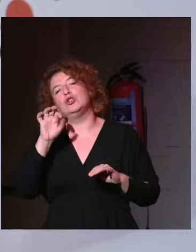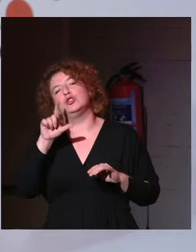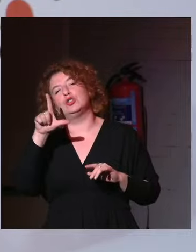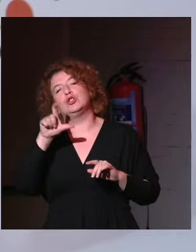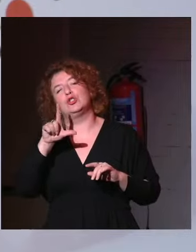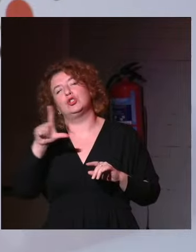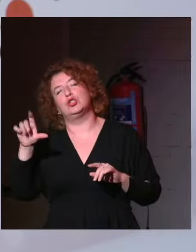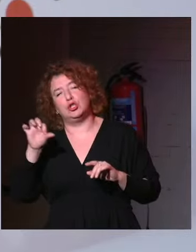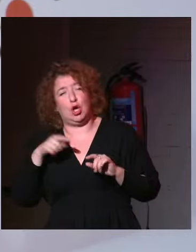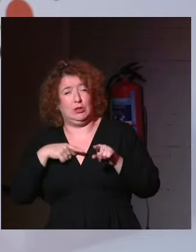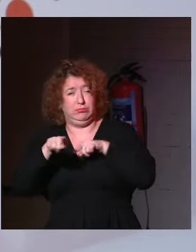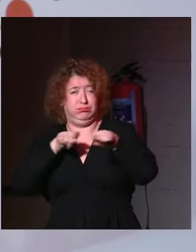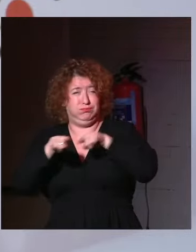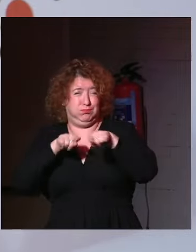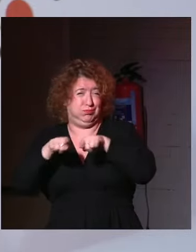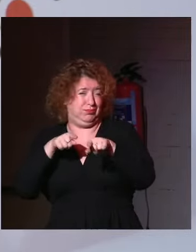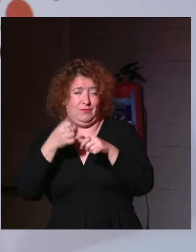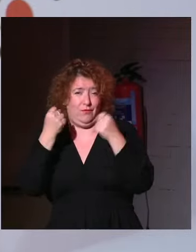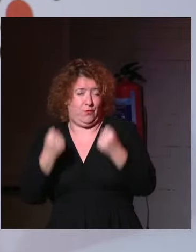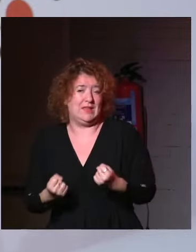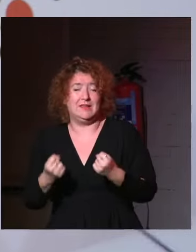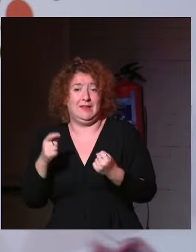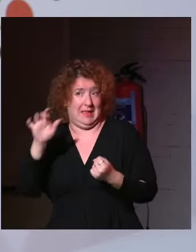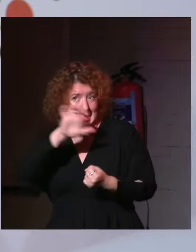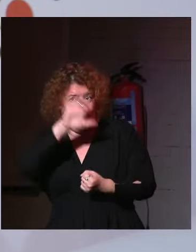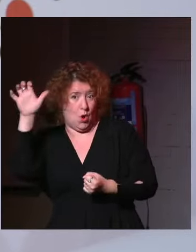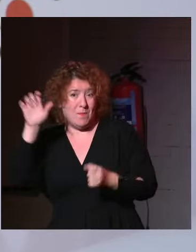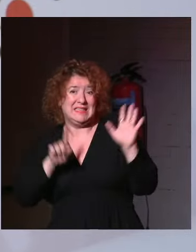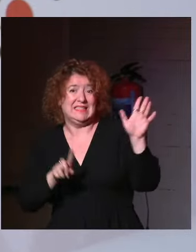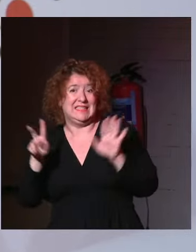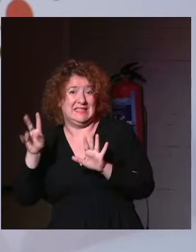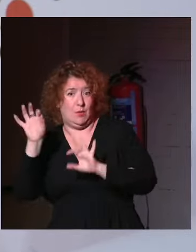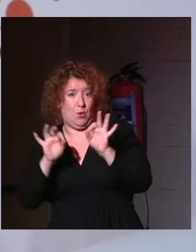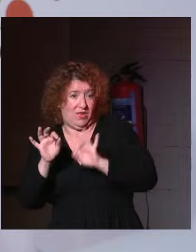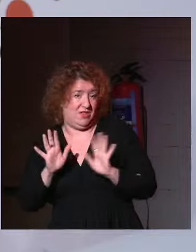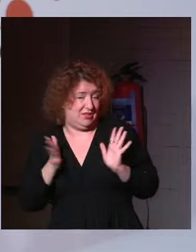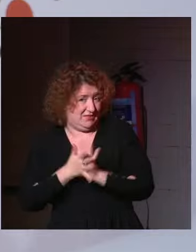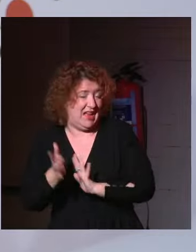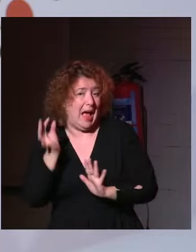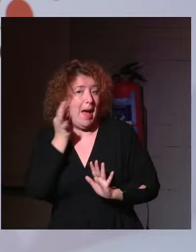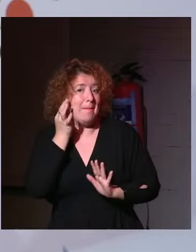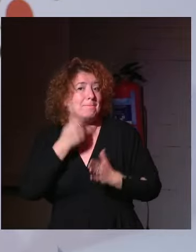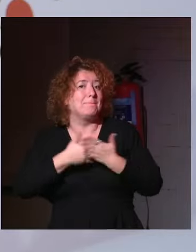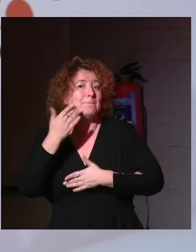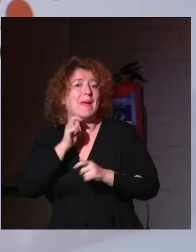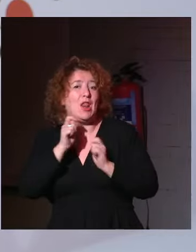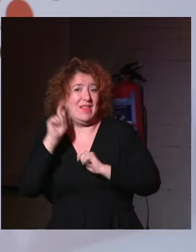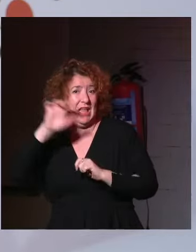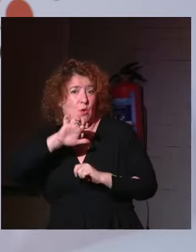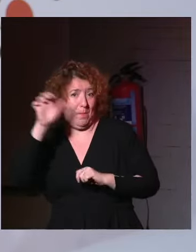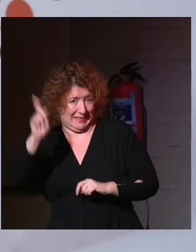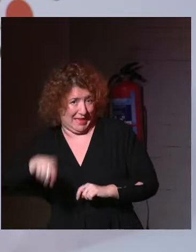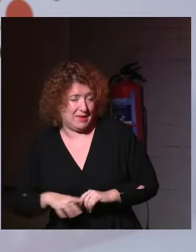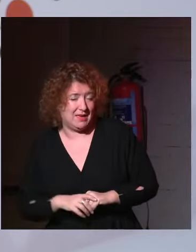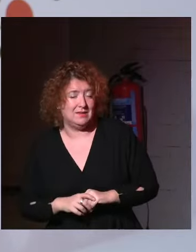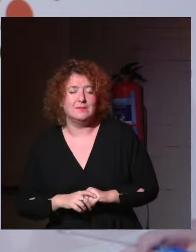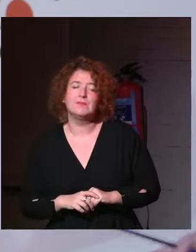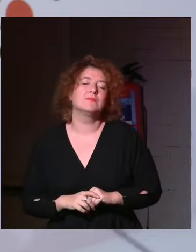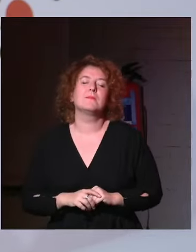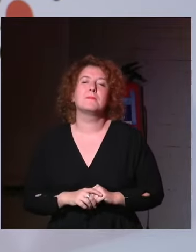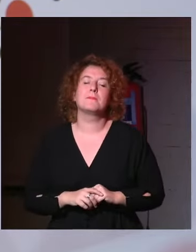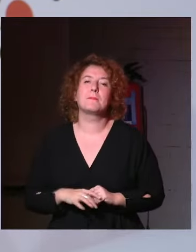Europa también o sea no es algo que es ajeno a las periodistas en Europa y un dato que me parece importante es que las